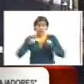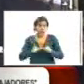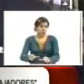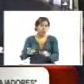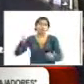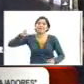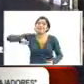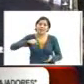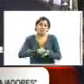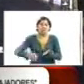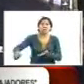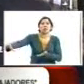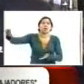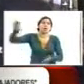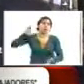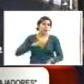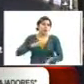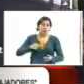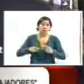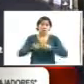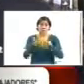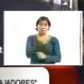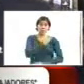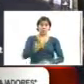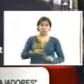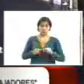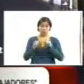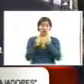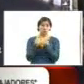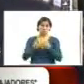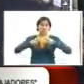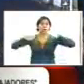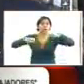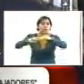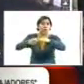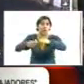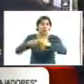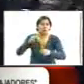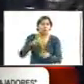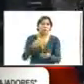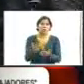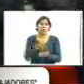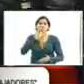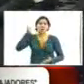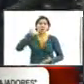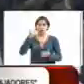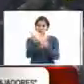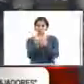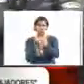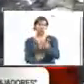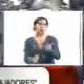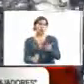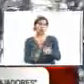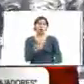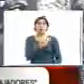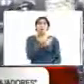inversión, pero el presidente del gabinete del Parlamento, en vez de mejorar, rebaja. El presidente del Estado al mismo